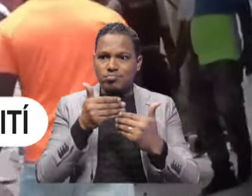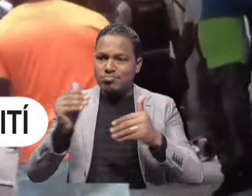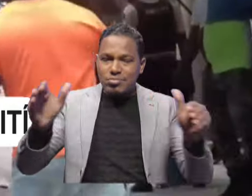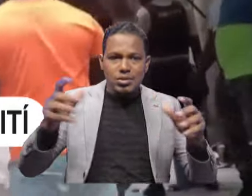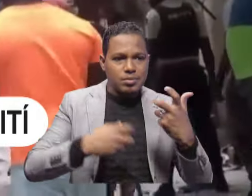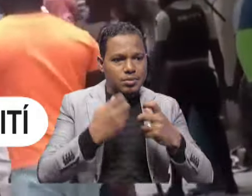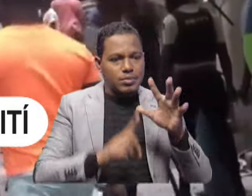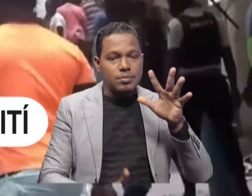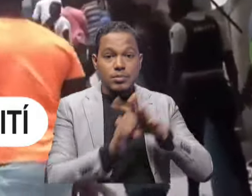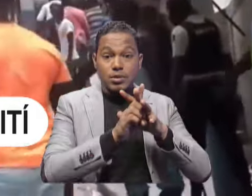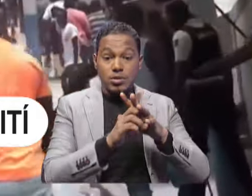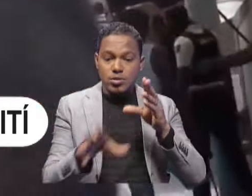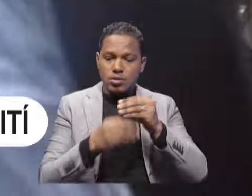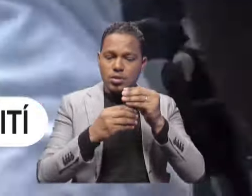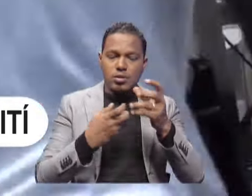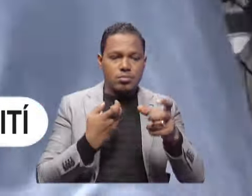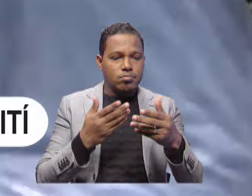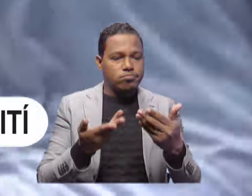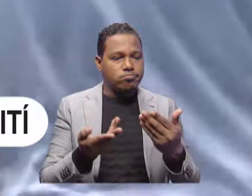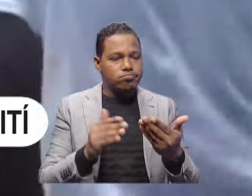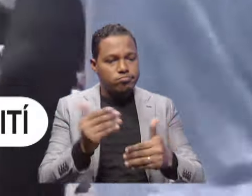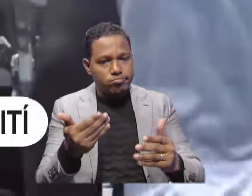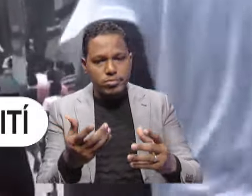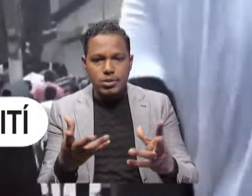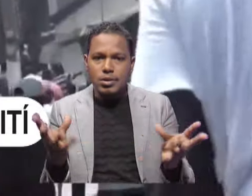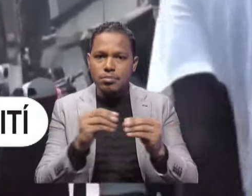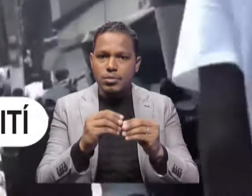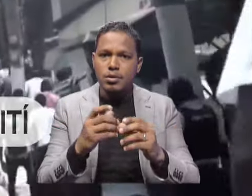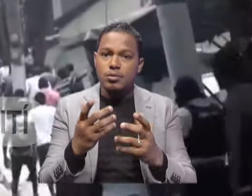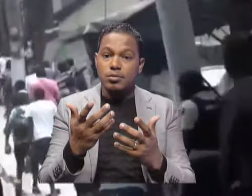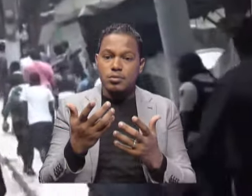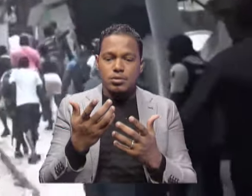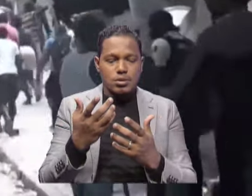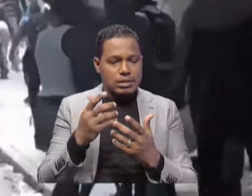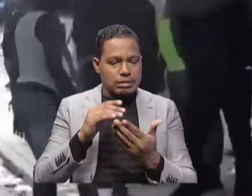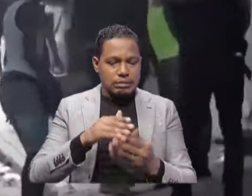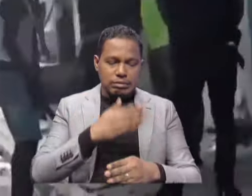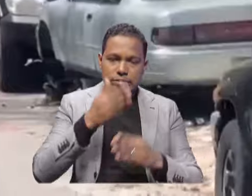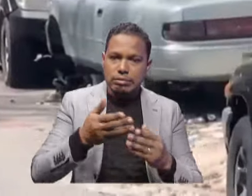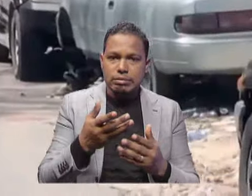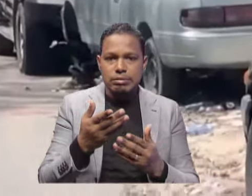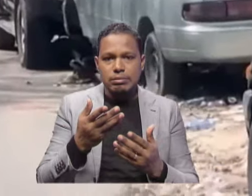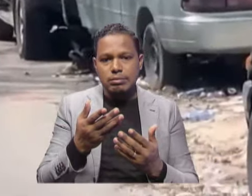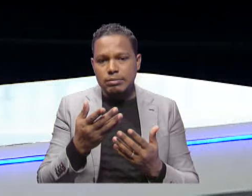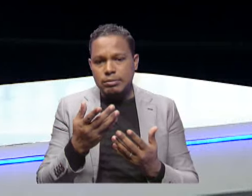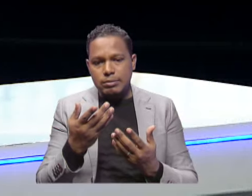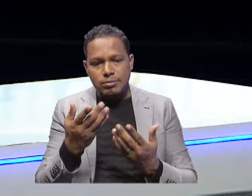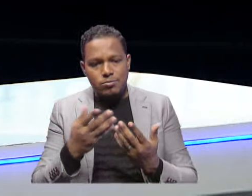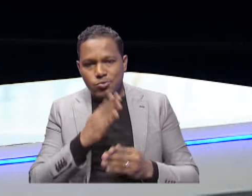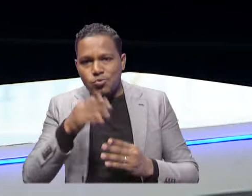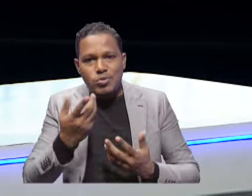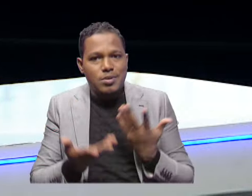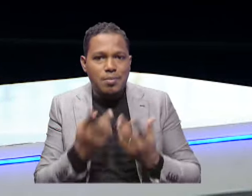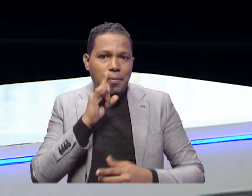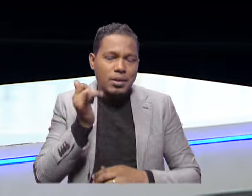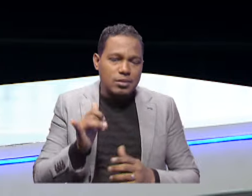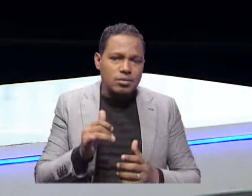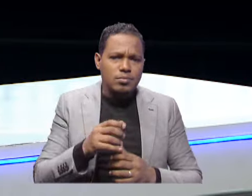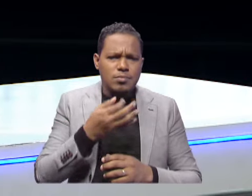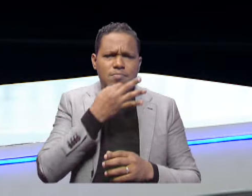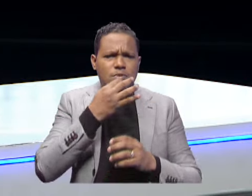se suman nuevos muertos, más fallecidos. Es la de nunca acabar. Tendremos detalles en nuestras